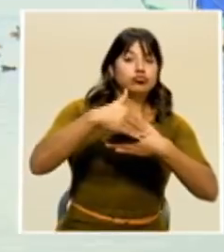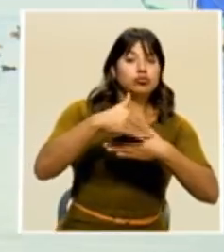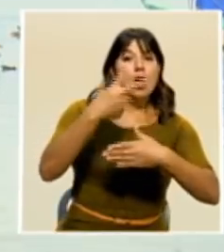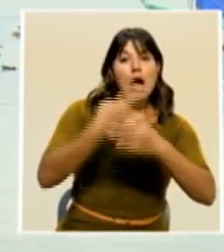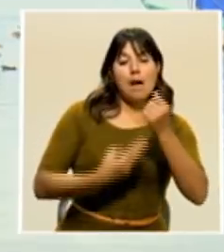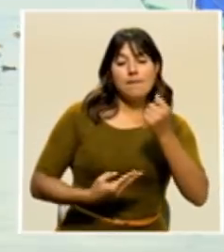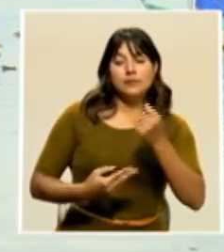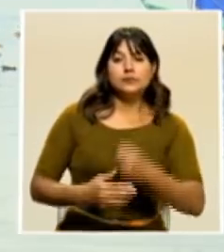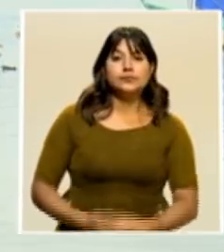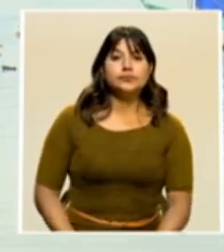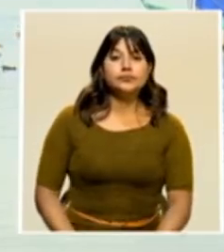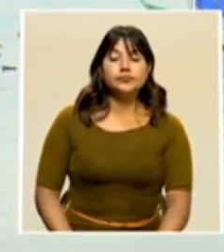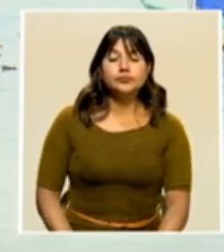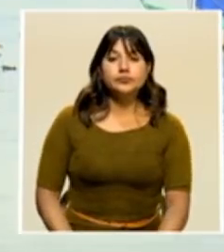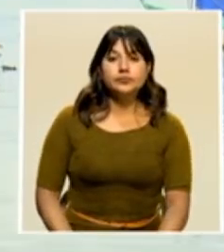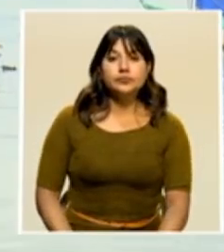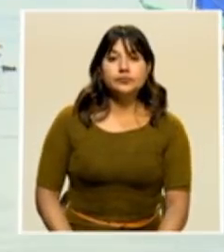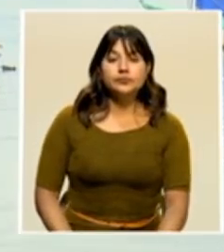Caribe.